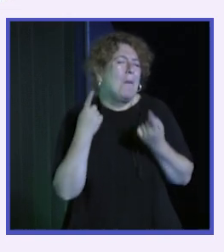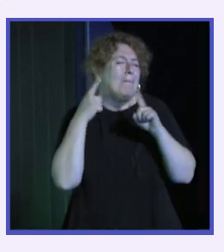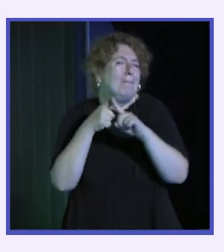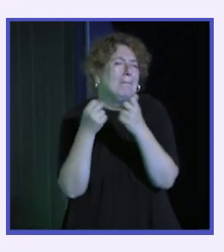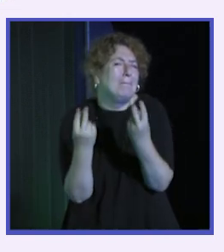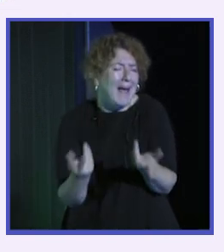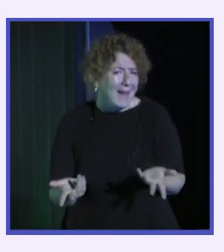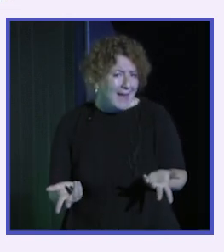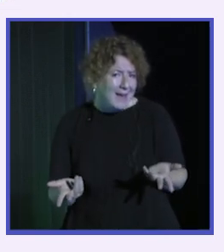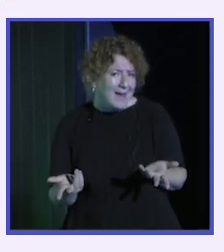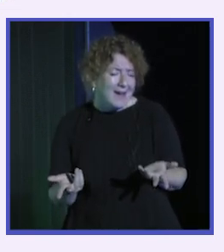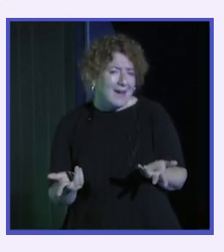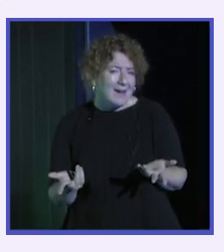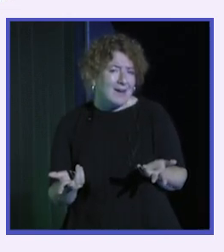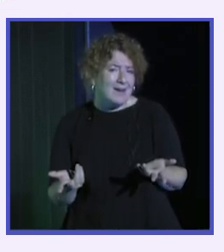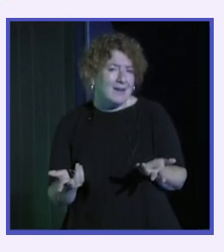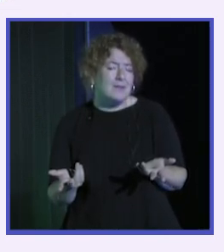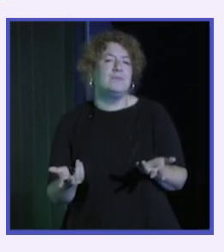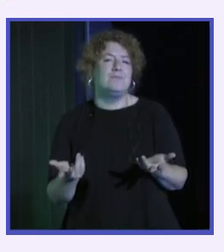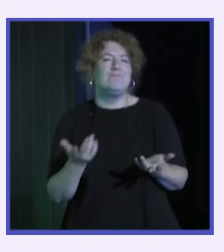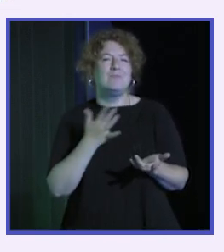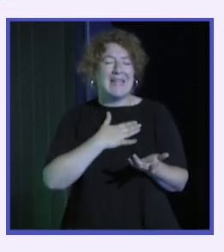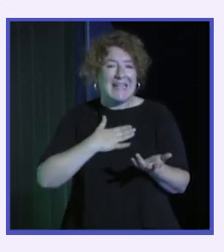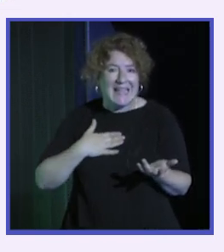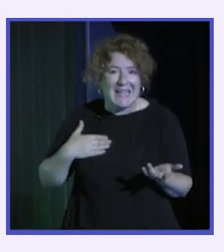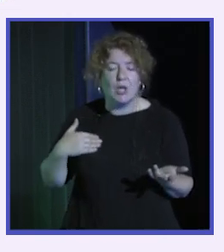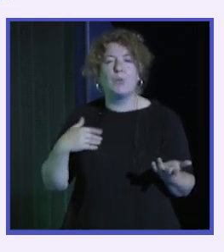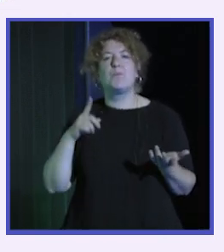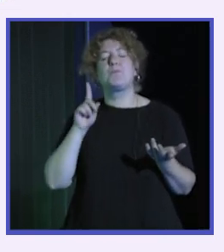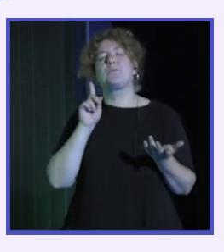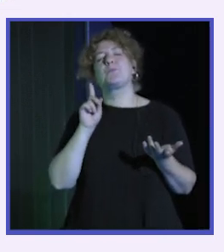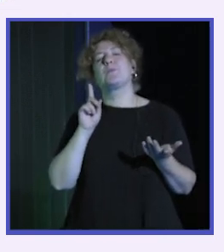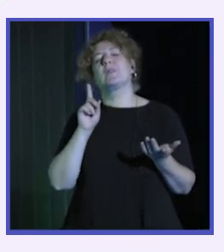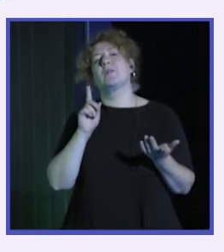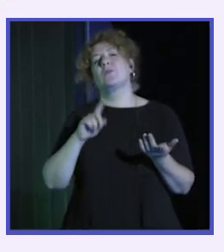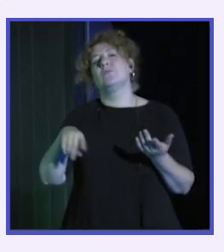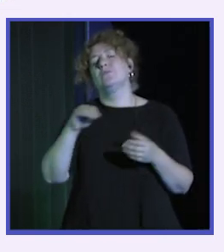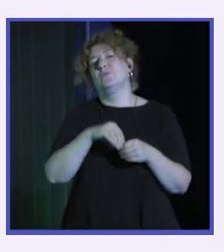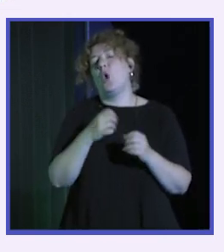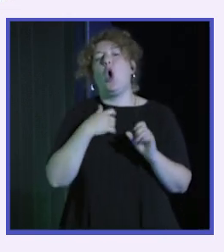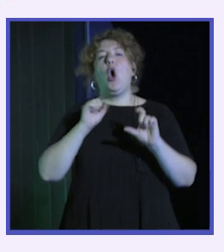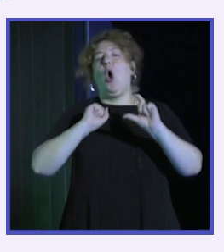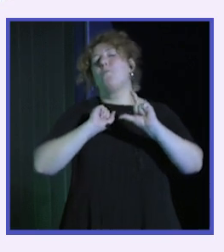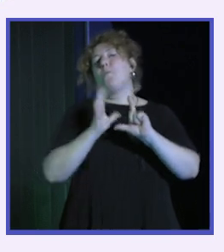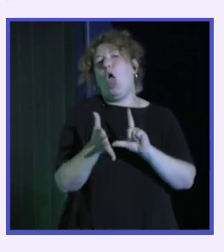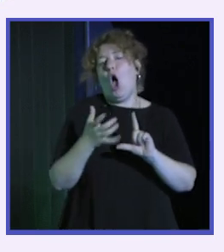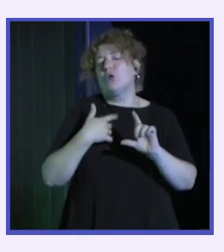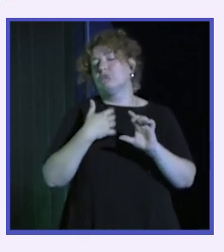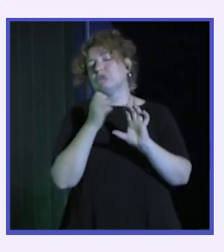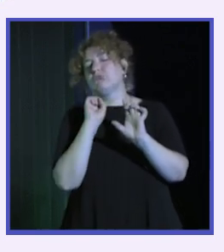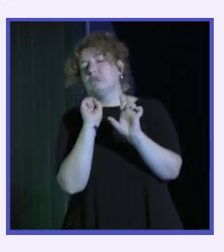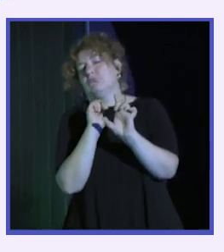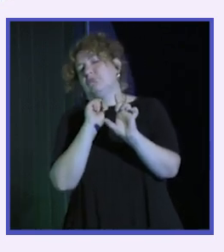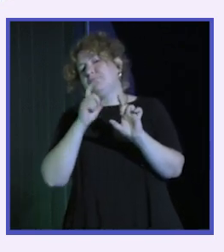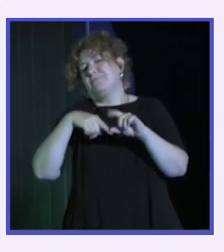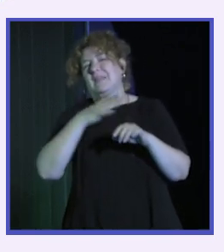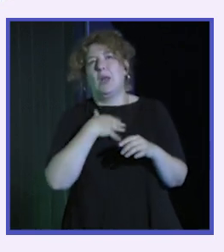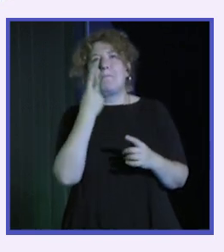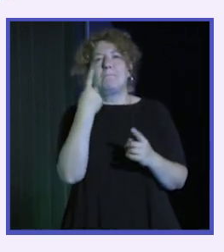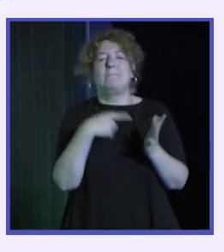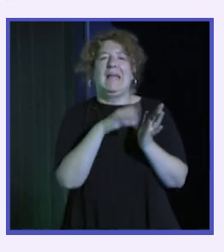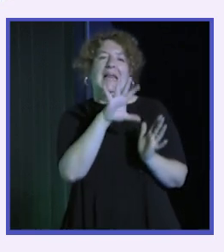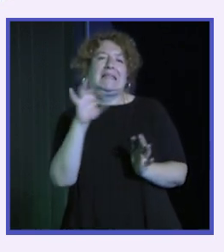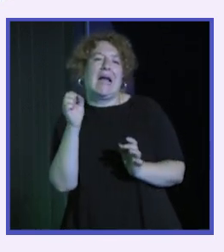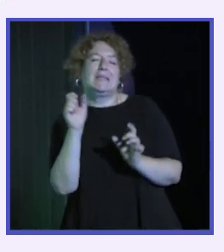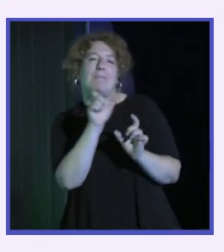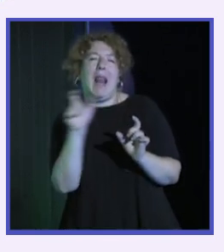información? Entonces, oye, quiero meter una entrada en un blog, quiero que tenga 1500 palabras,